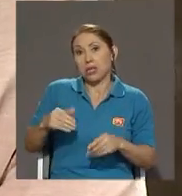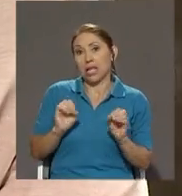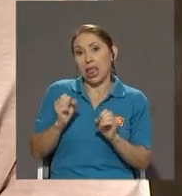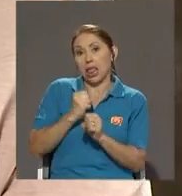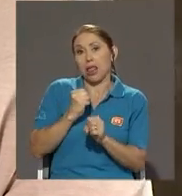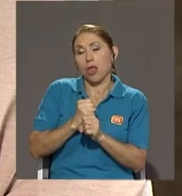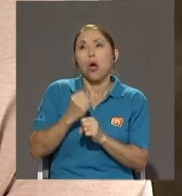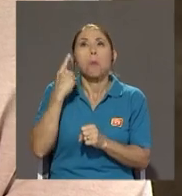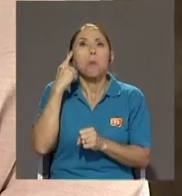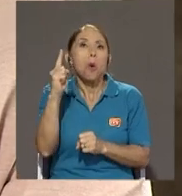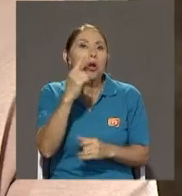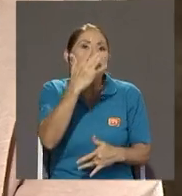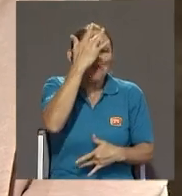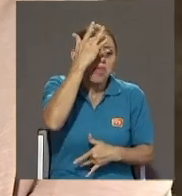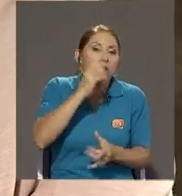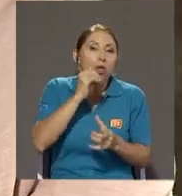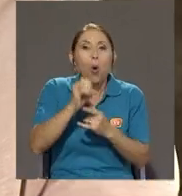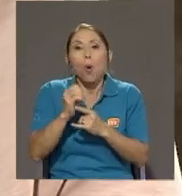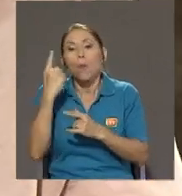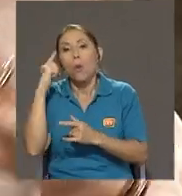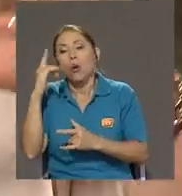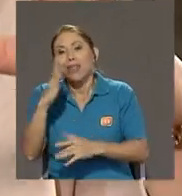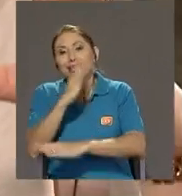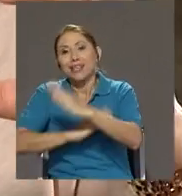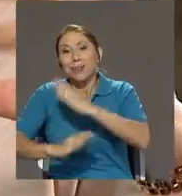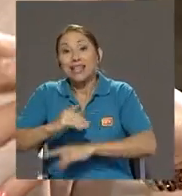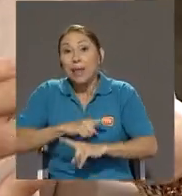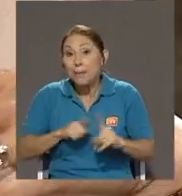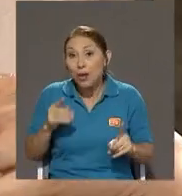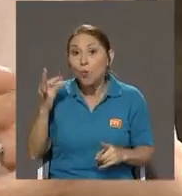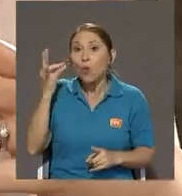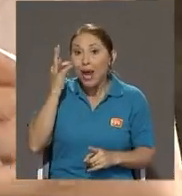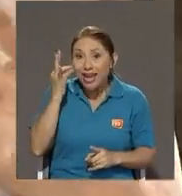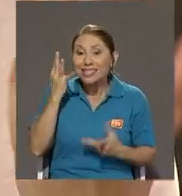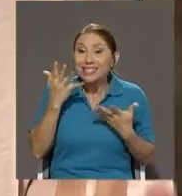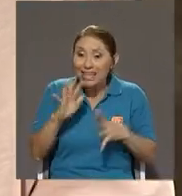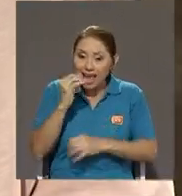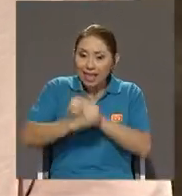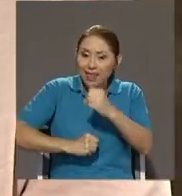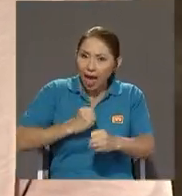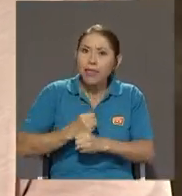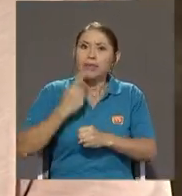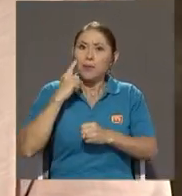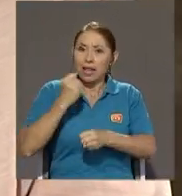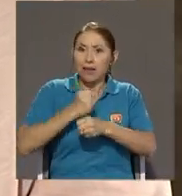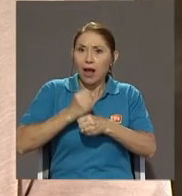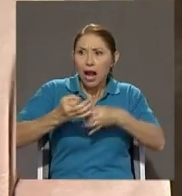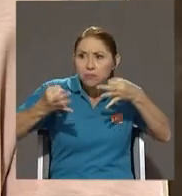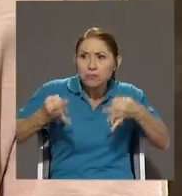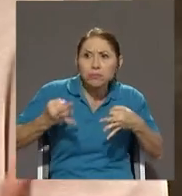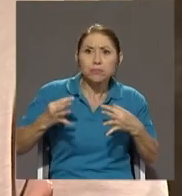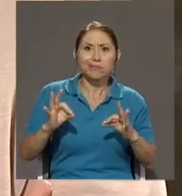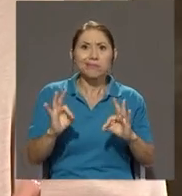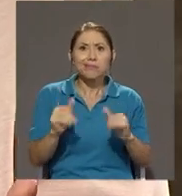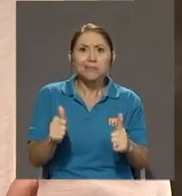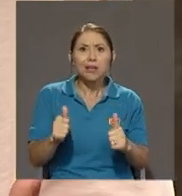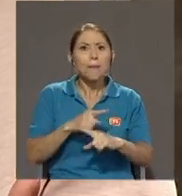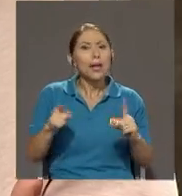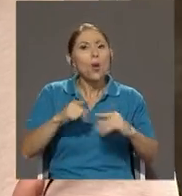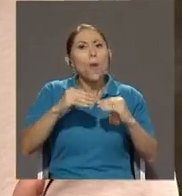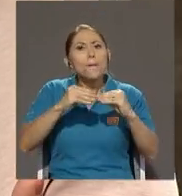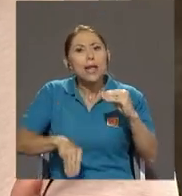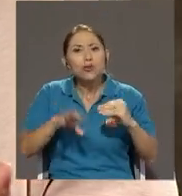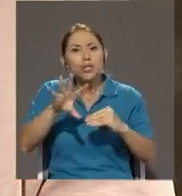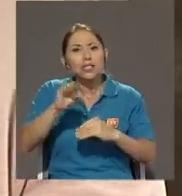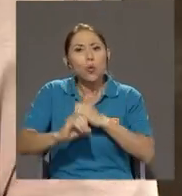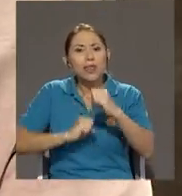o cuestiones de discapacidad. Pero en las mujeres vemos que en esas edades en que tienen la mayor capacidad de trabajar, menos del 50%